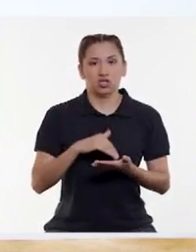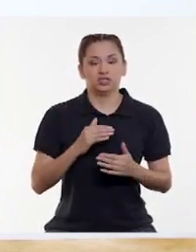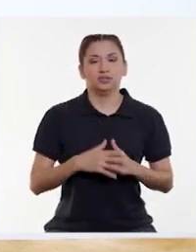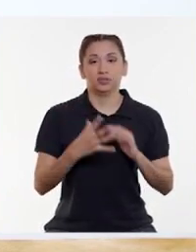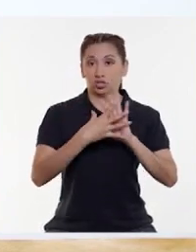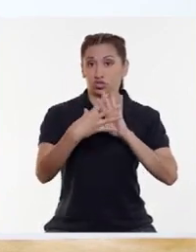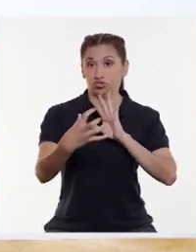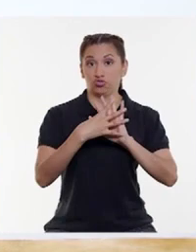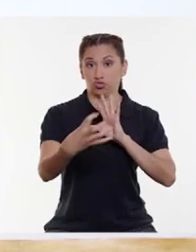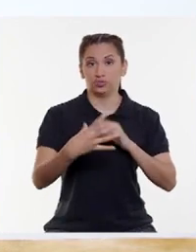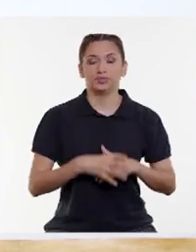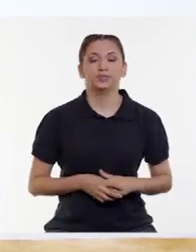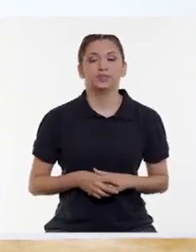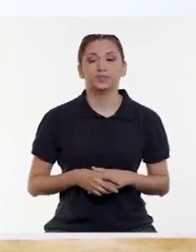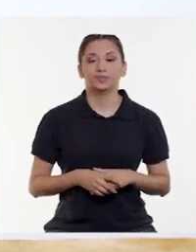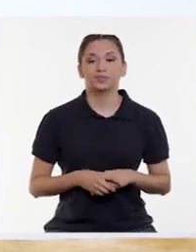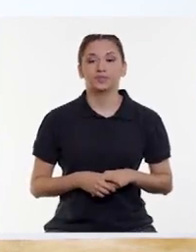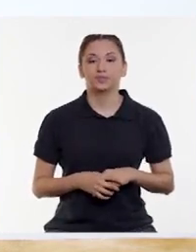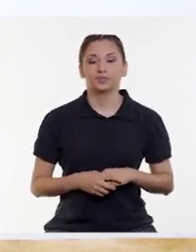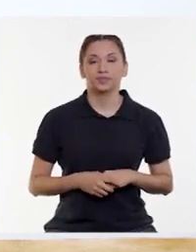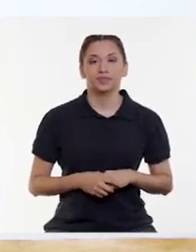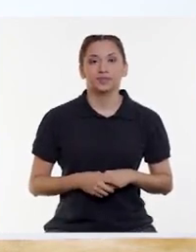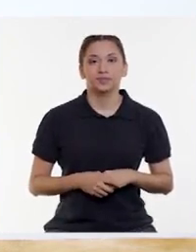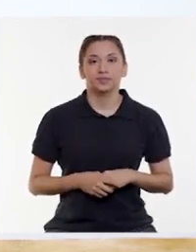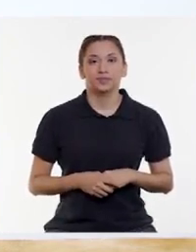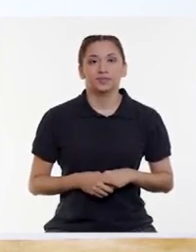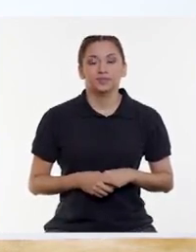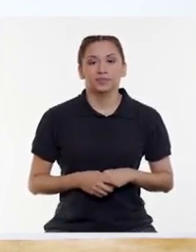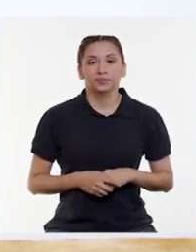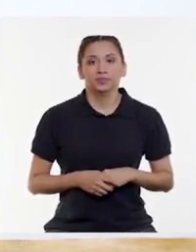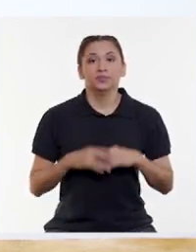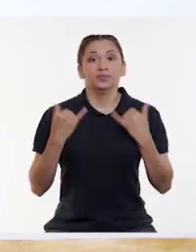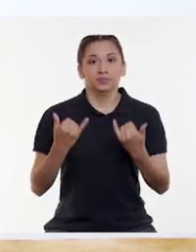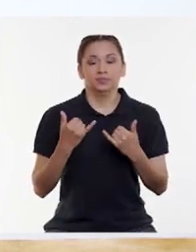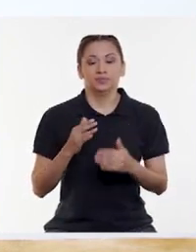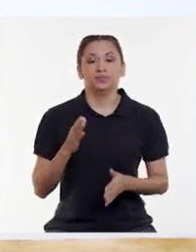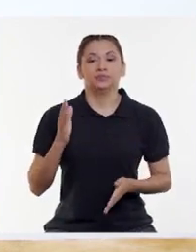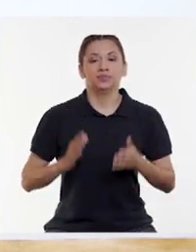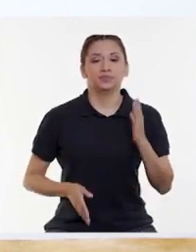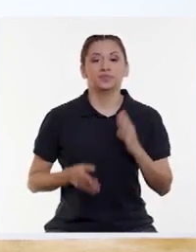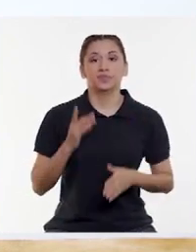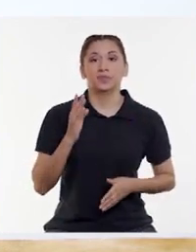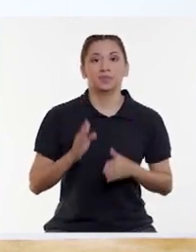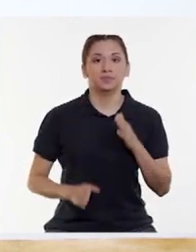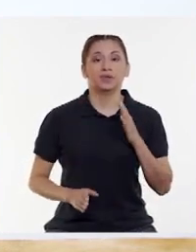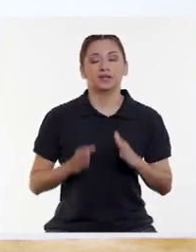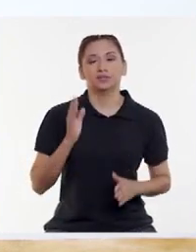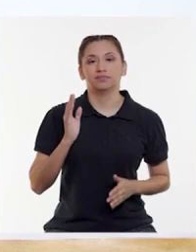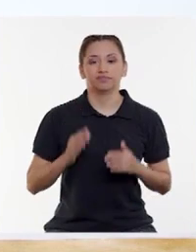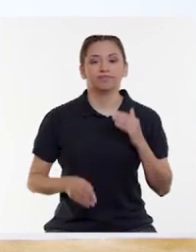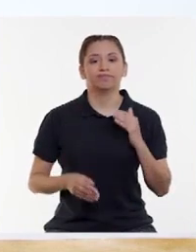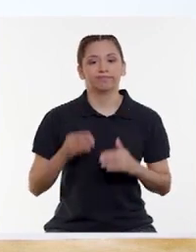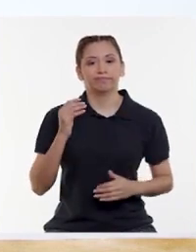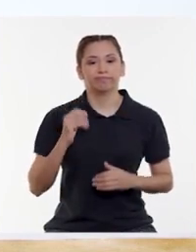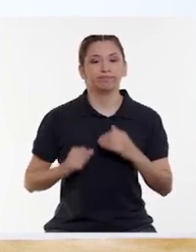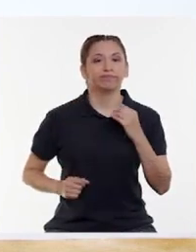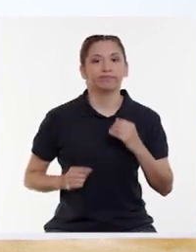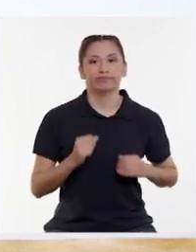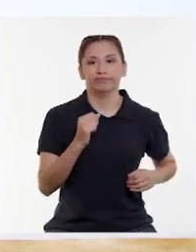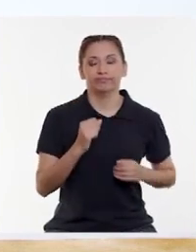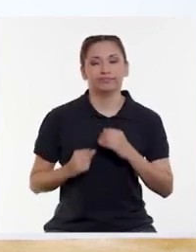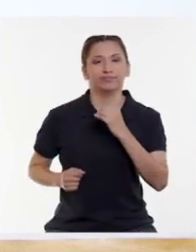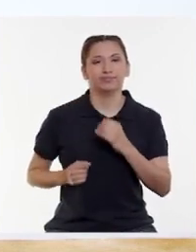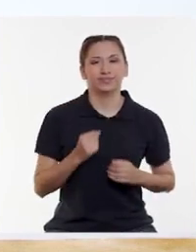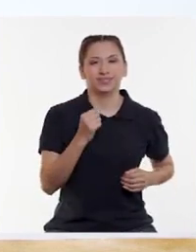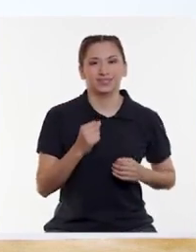más. Eso es. Y pausa. Muy bien, ahora marchamos, moviendo los pies y manos.